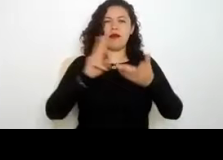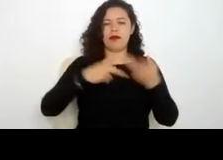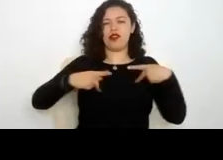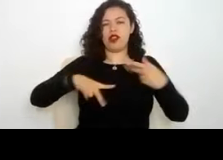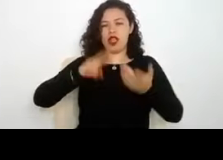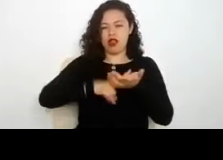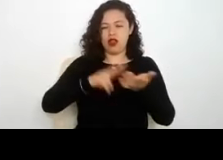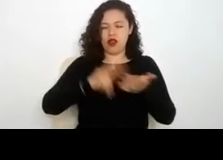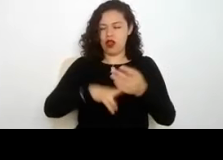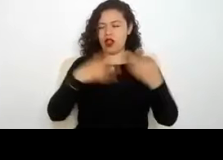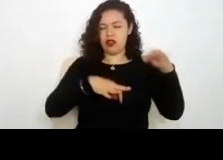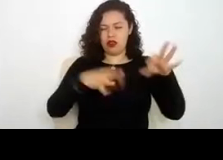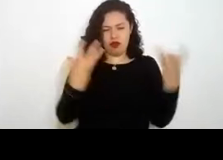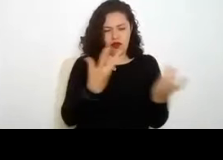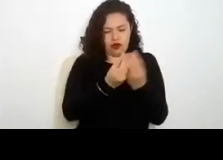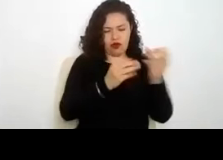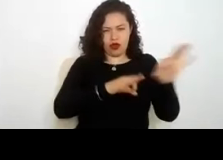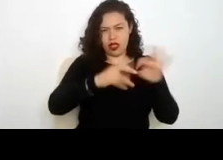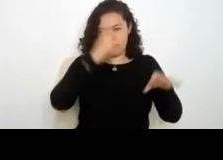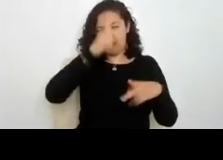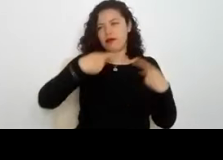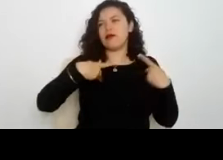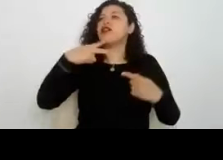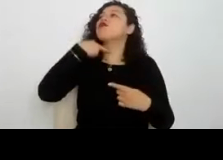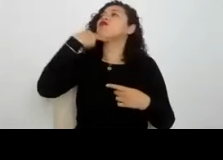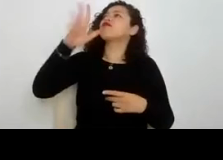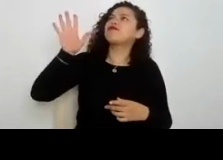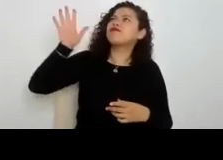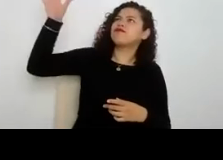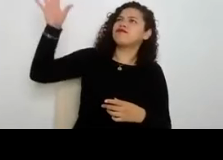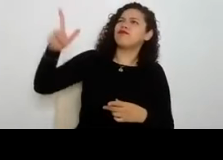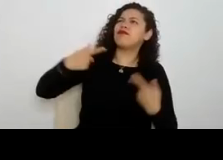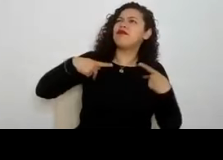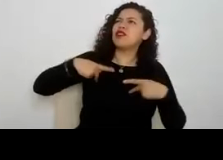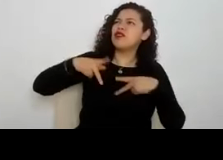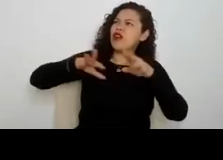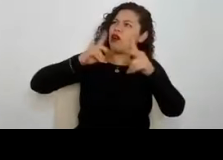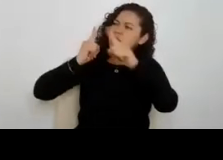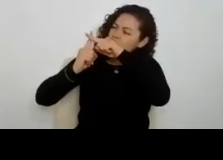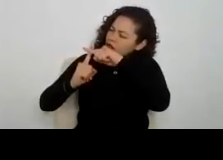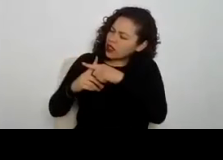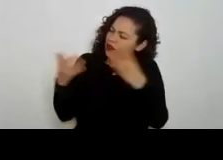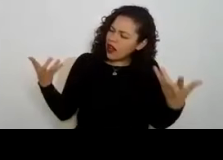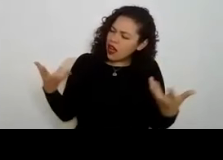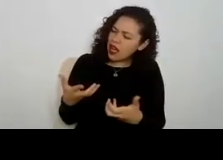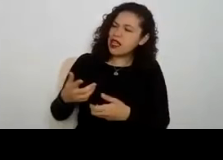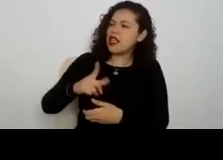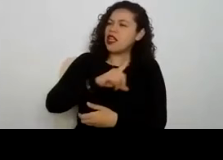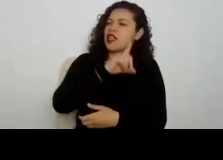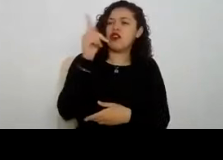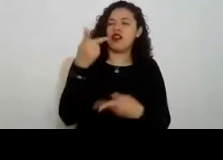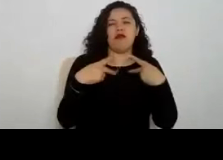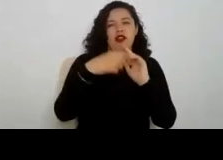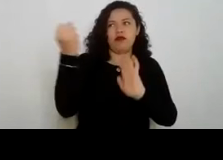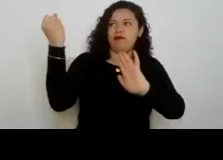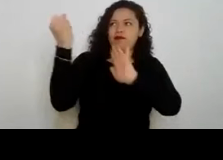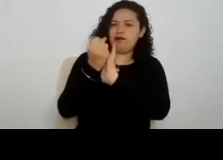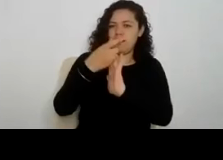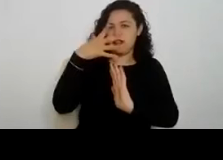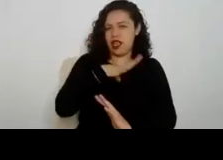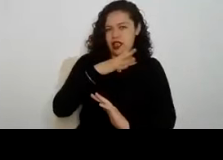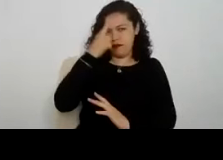la voz, que están alzando la voz, que están haciendo cosas positivas, que pues, también luego las marcas buscan tener ese sentido. Otro servicio